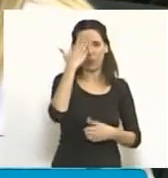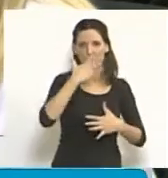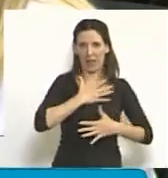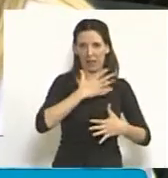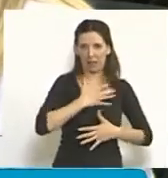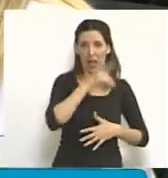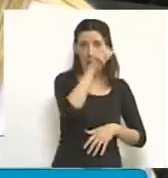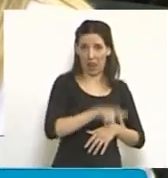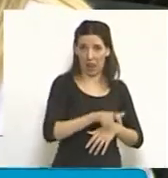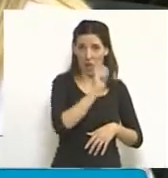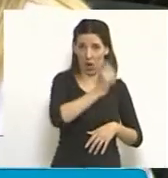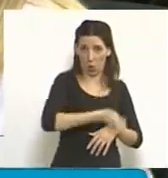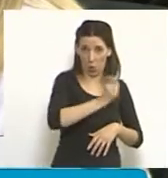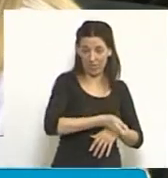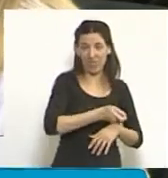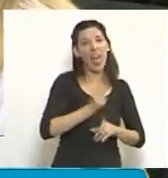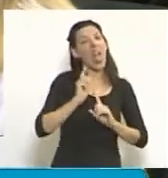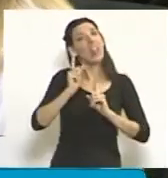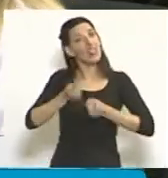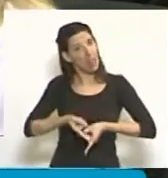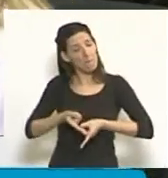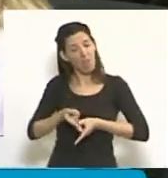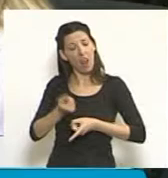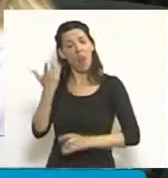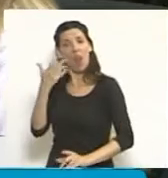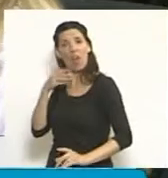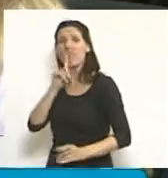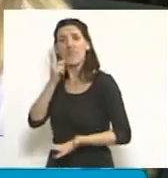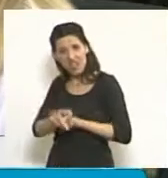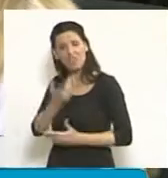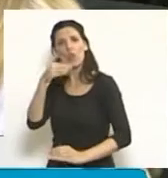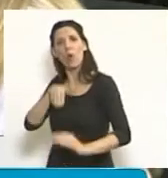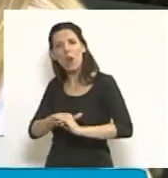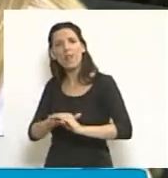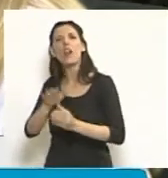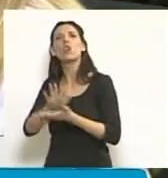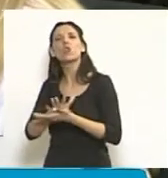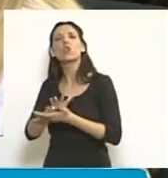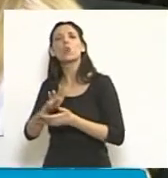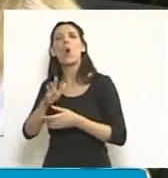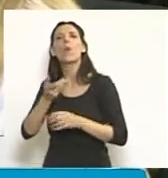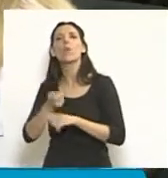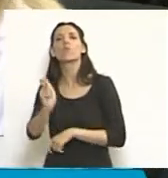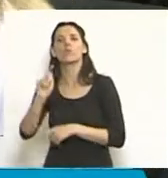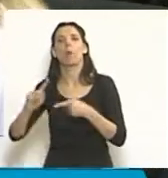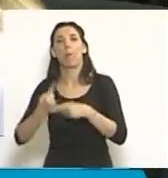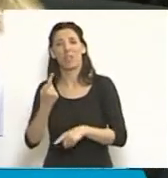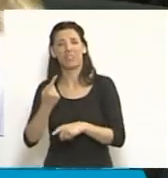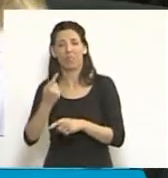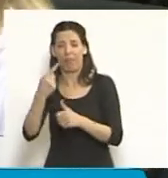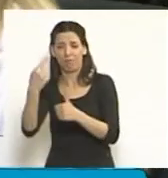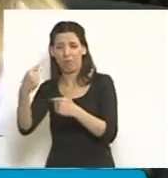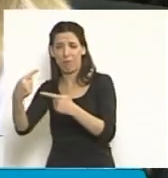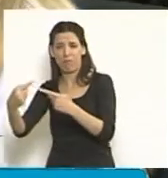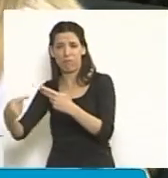la Corte, decidió archivar de un plumazo nada menos que los pedidos de juicio político existentes y